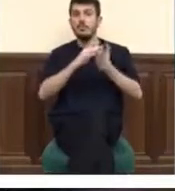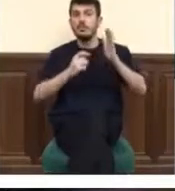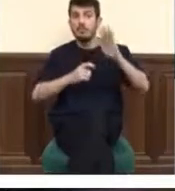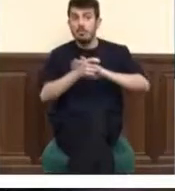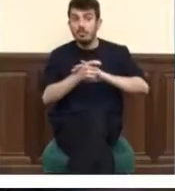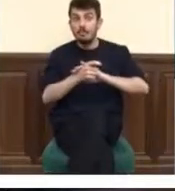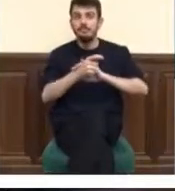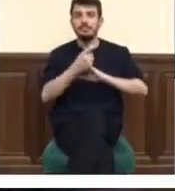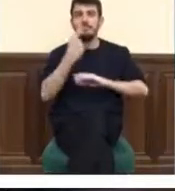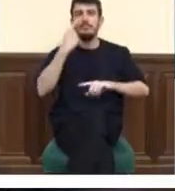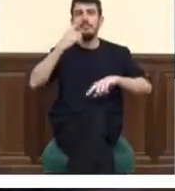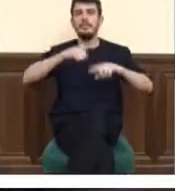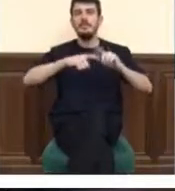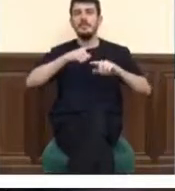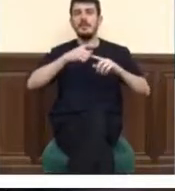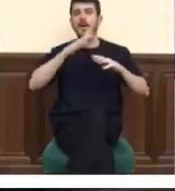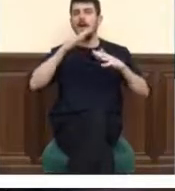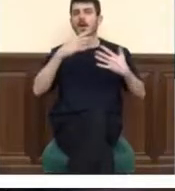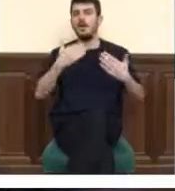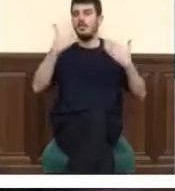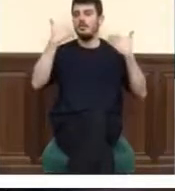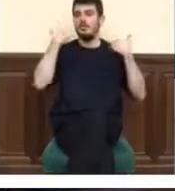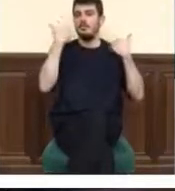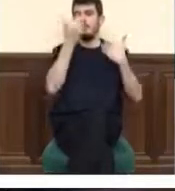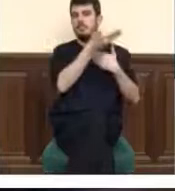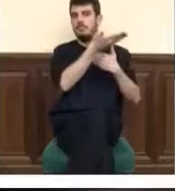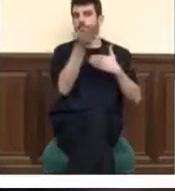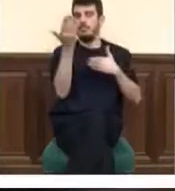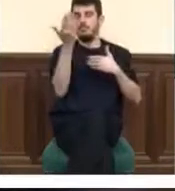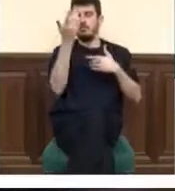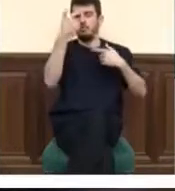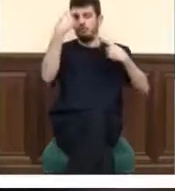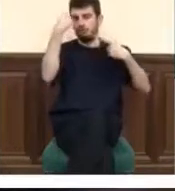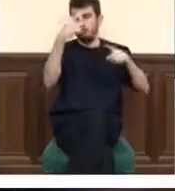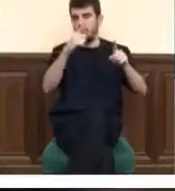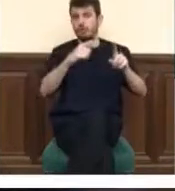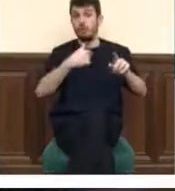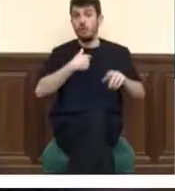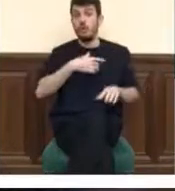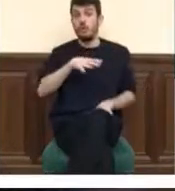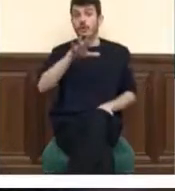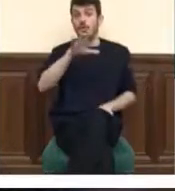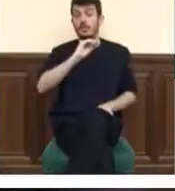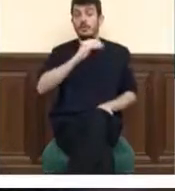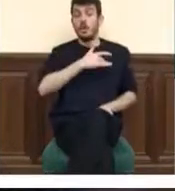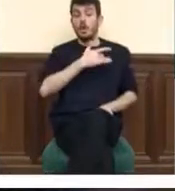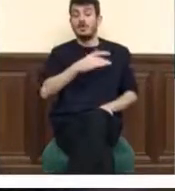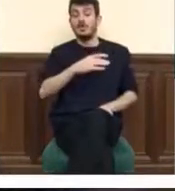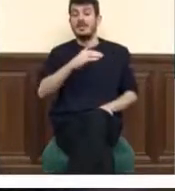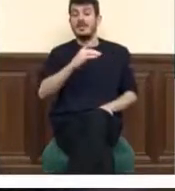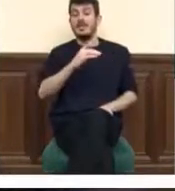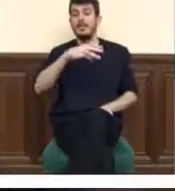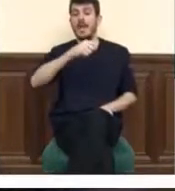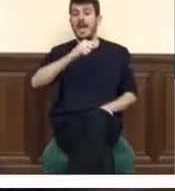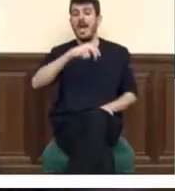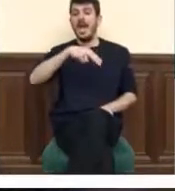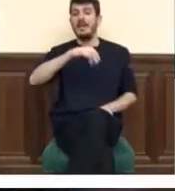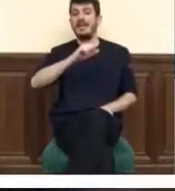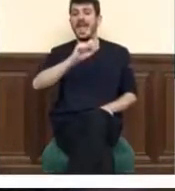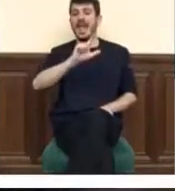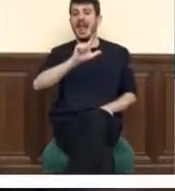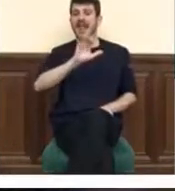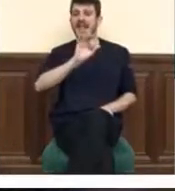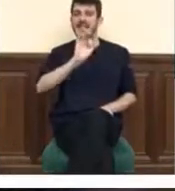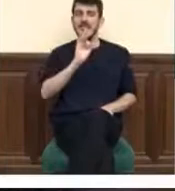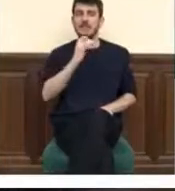por parte de los actuales responsables. Yo entiendo que las concesiones de Maniales establecen un canon que se